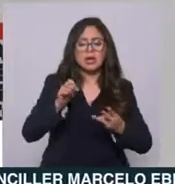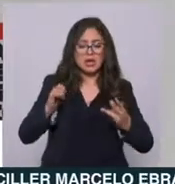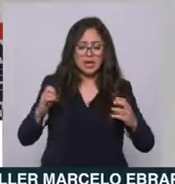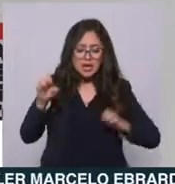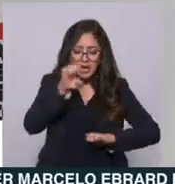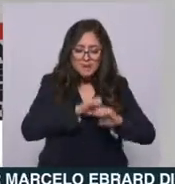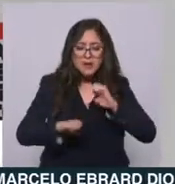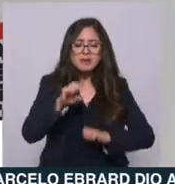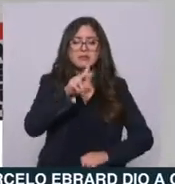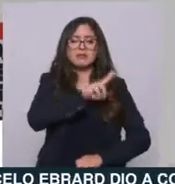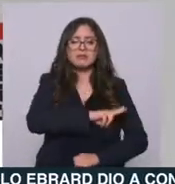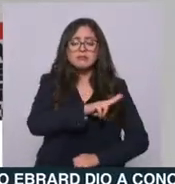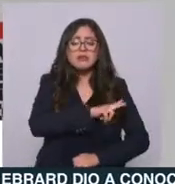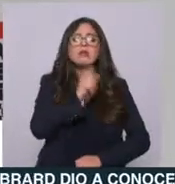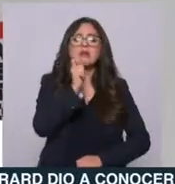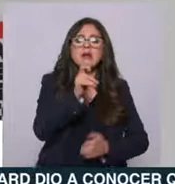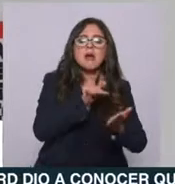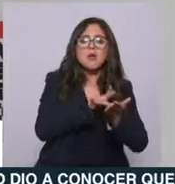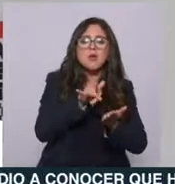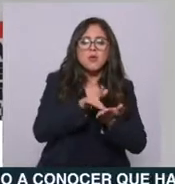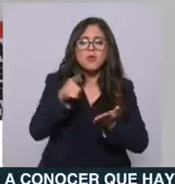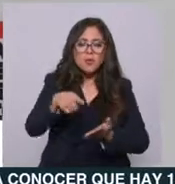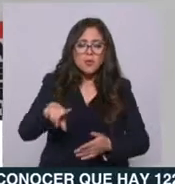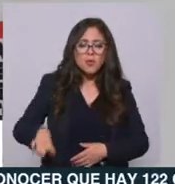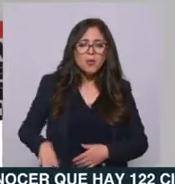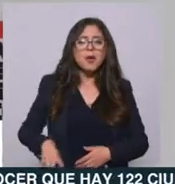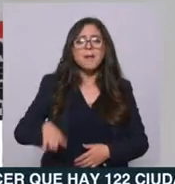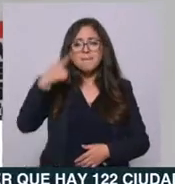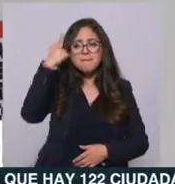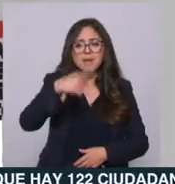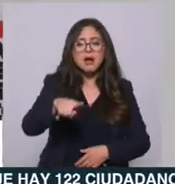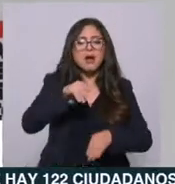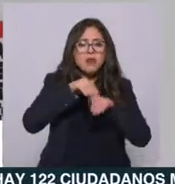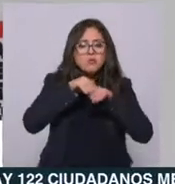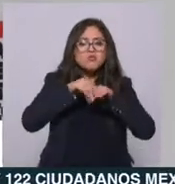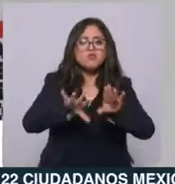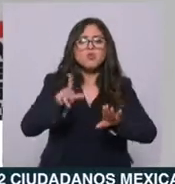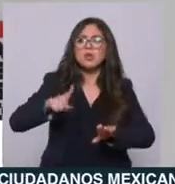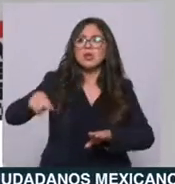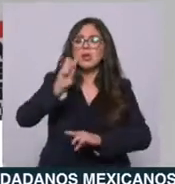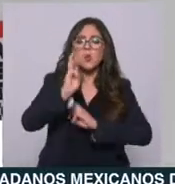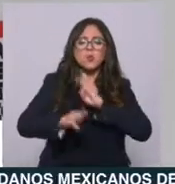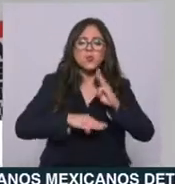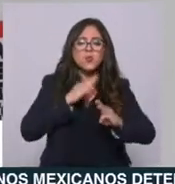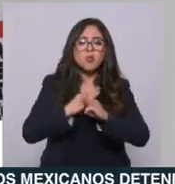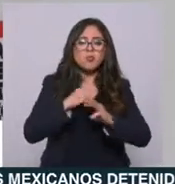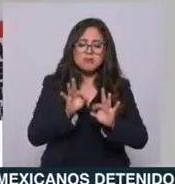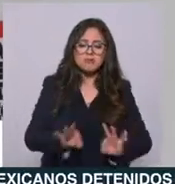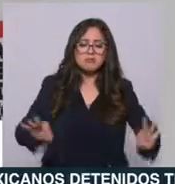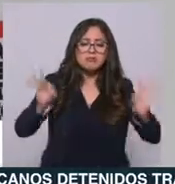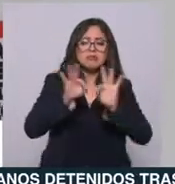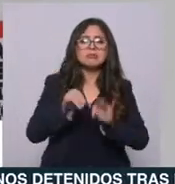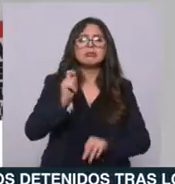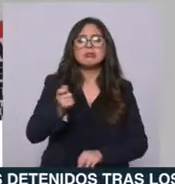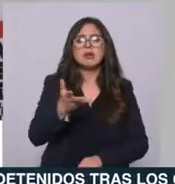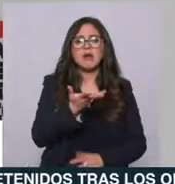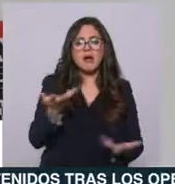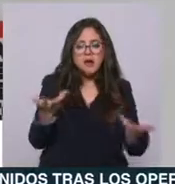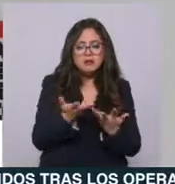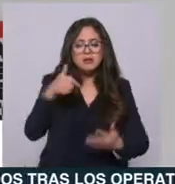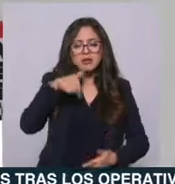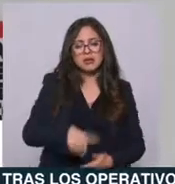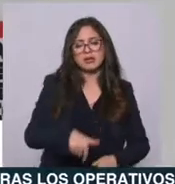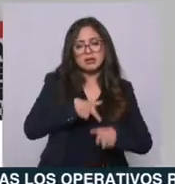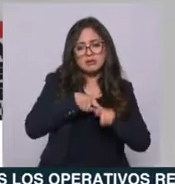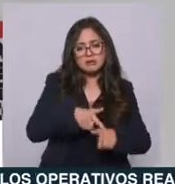apoyo del gobierno para que este tipo de espectáculos de talla mundial tan importantes se realicen y se queden en la Ciudad